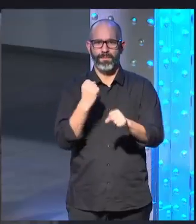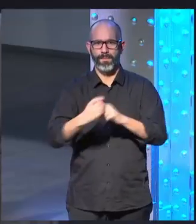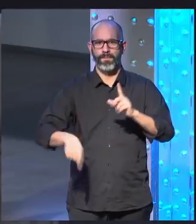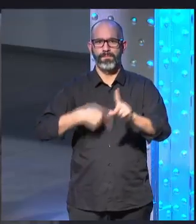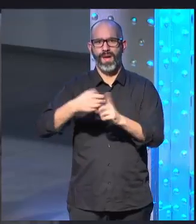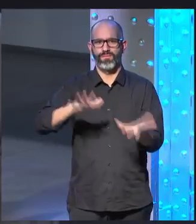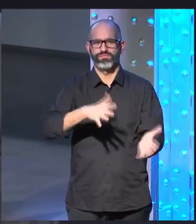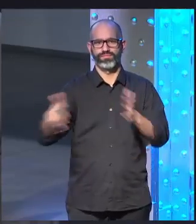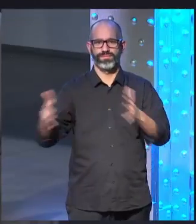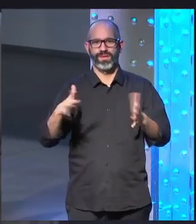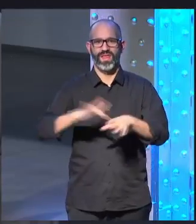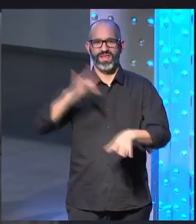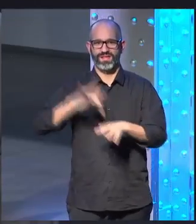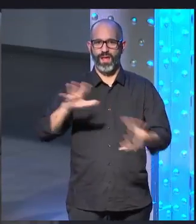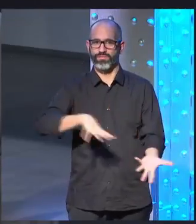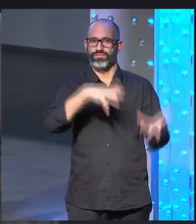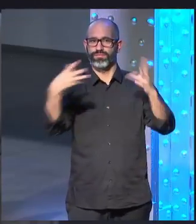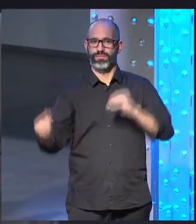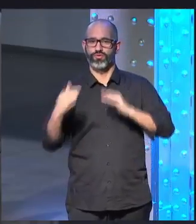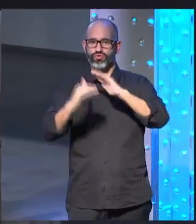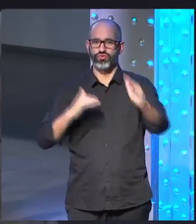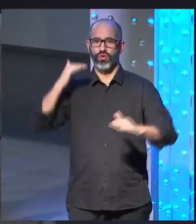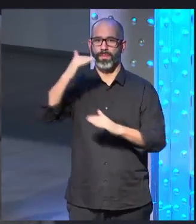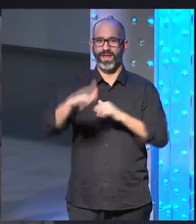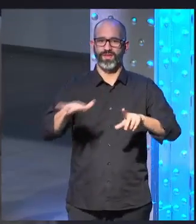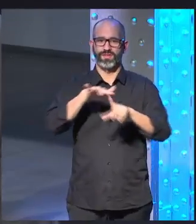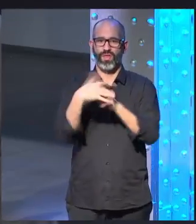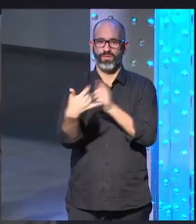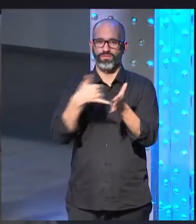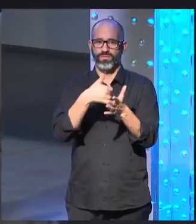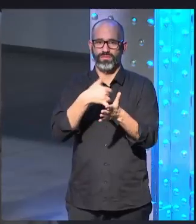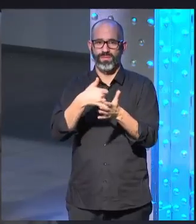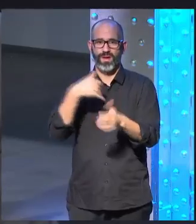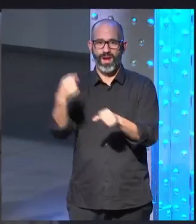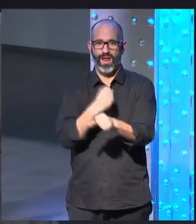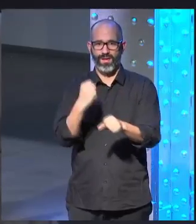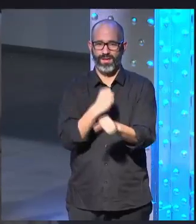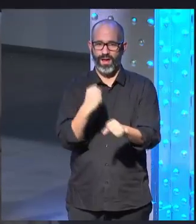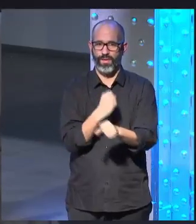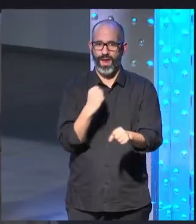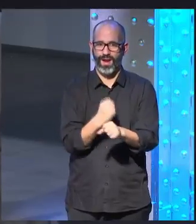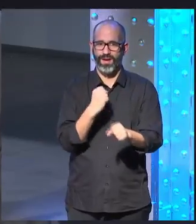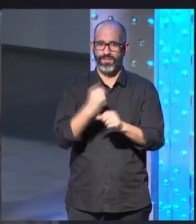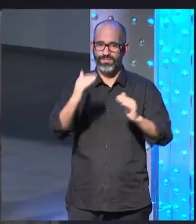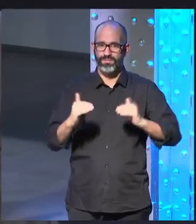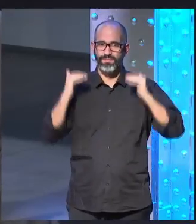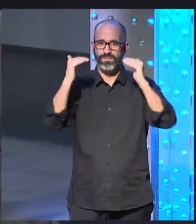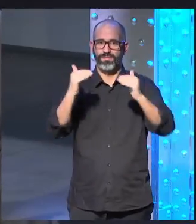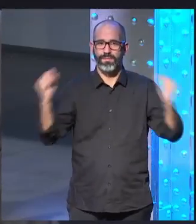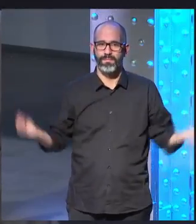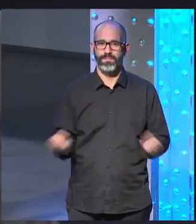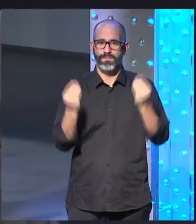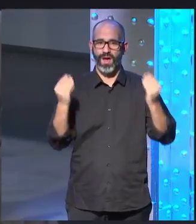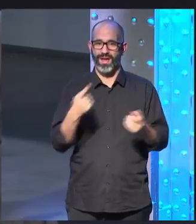era digital, superando la precariedad, se habla mucho por los sindicatos de precariedad. Claro que el puesto